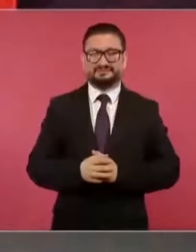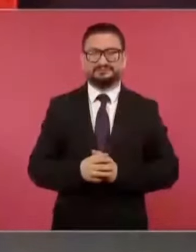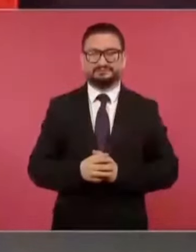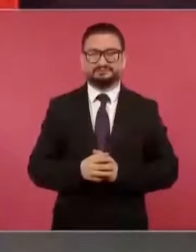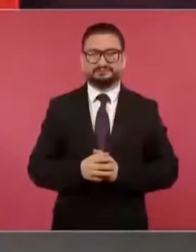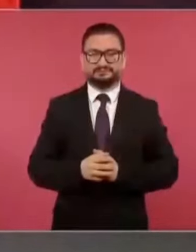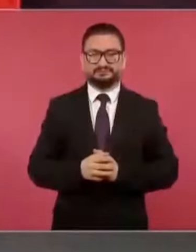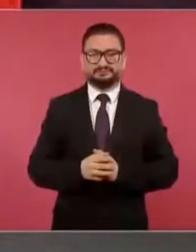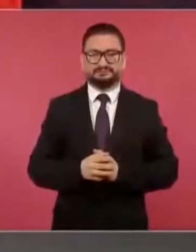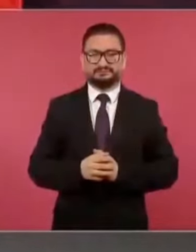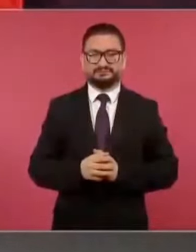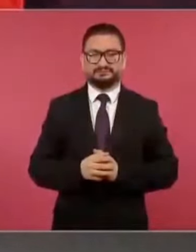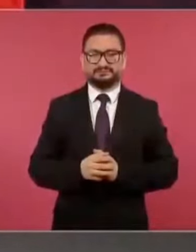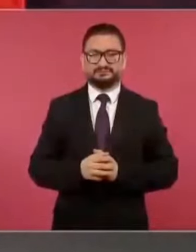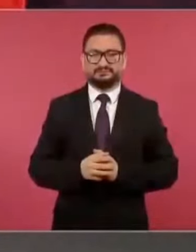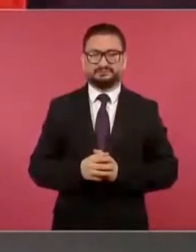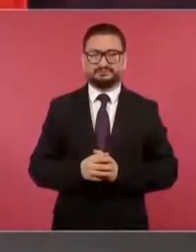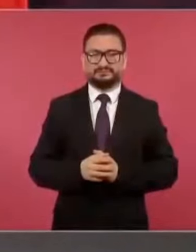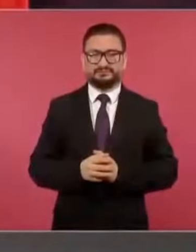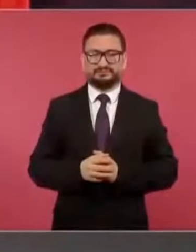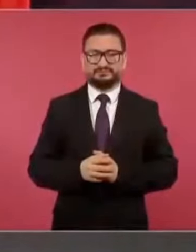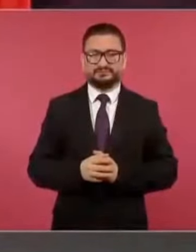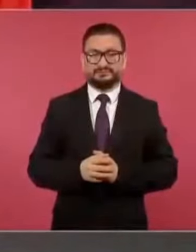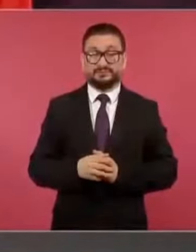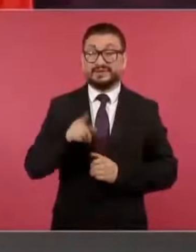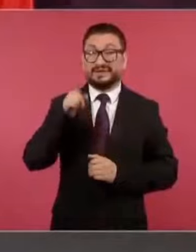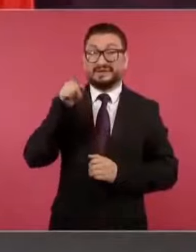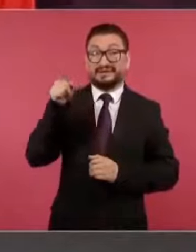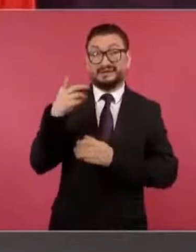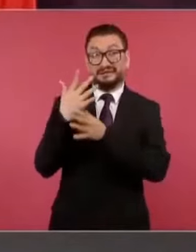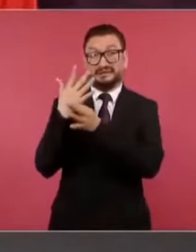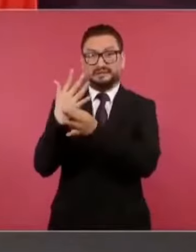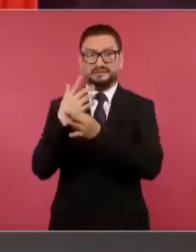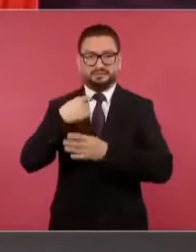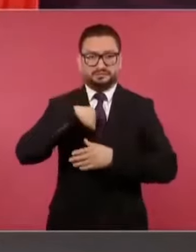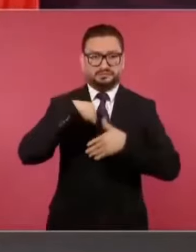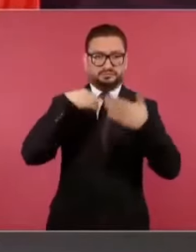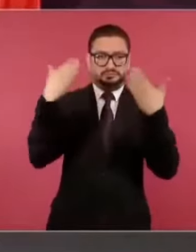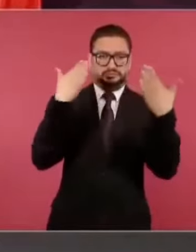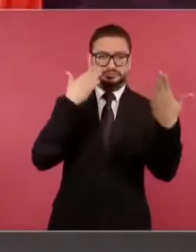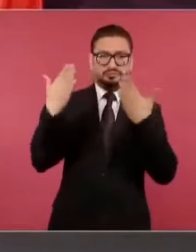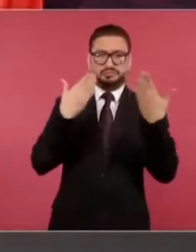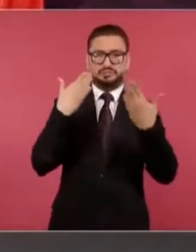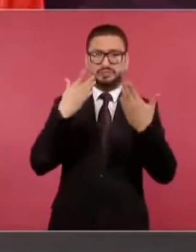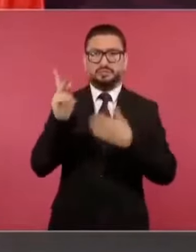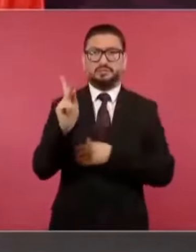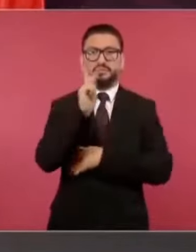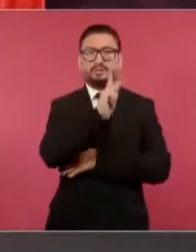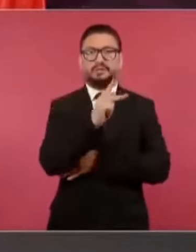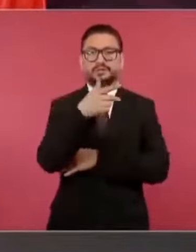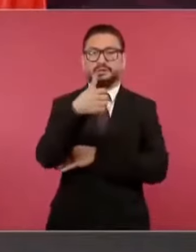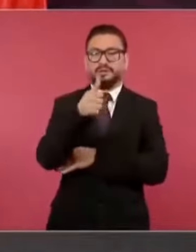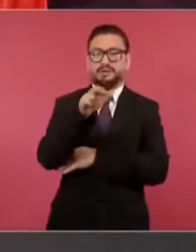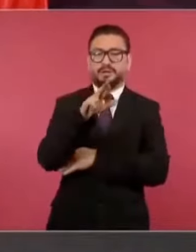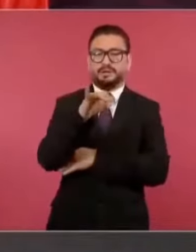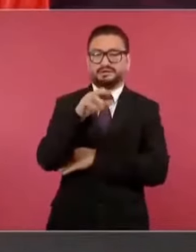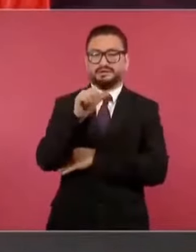Y se atreve hasta a compararme con García Luna.